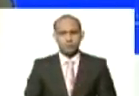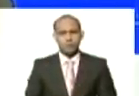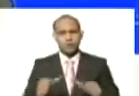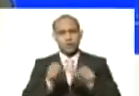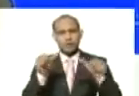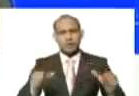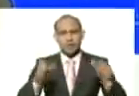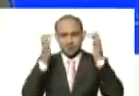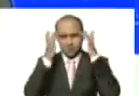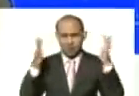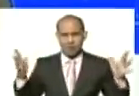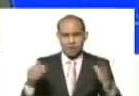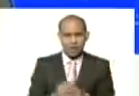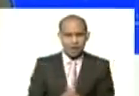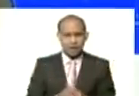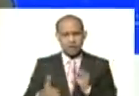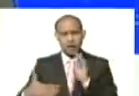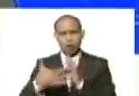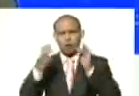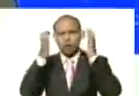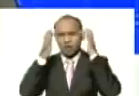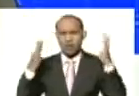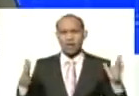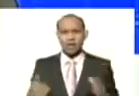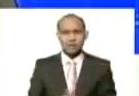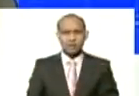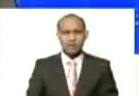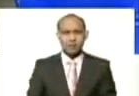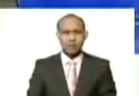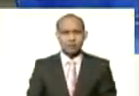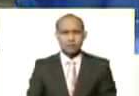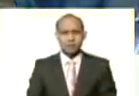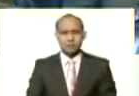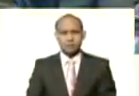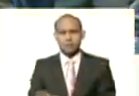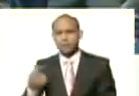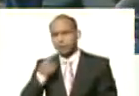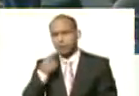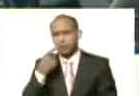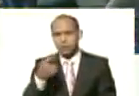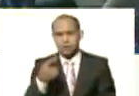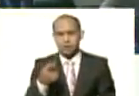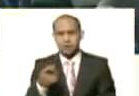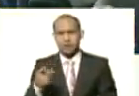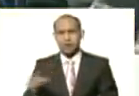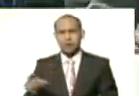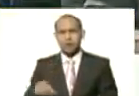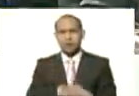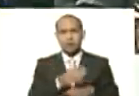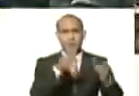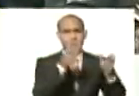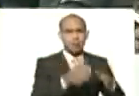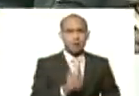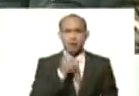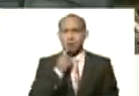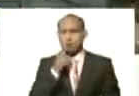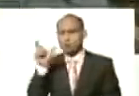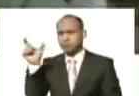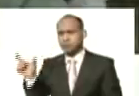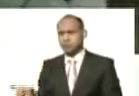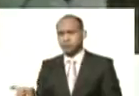Sistemas de inteligencia, contrainteligencia, ya lo decía el ministro general en jefe